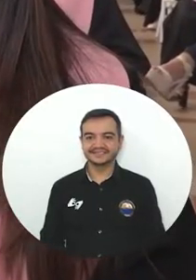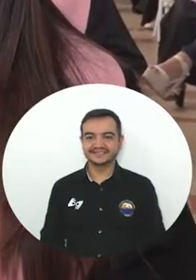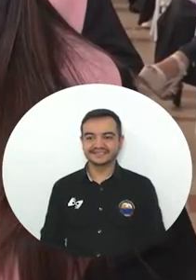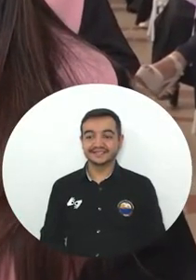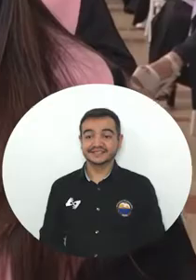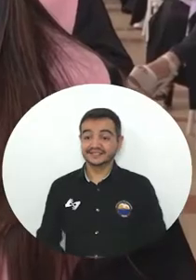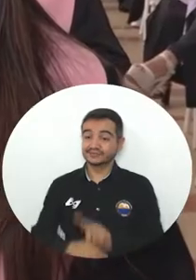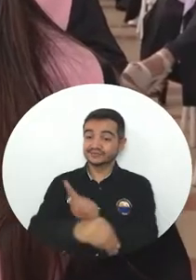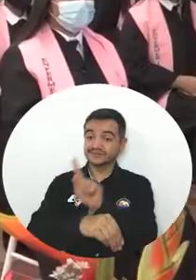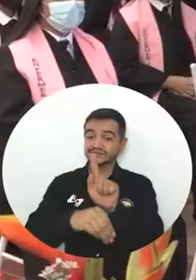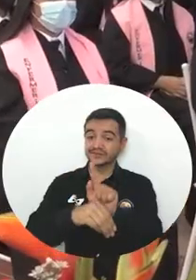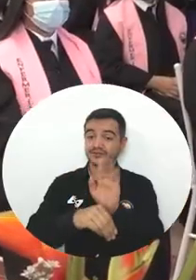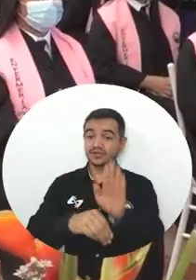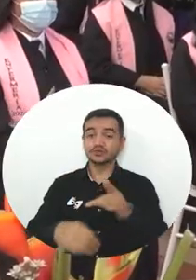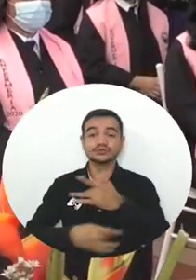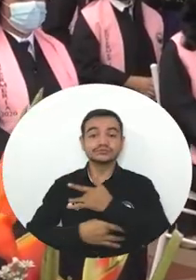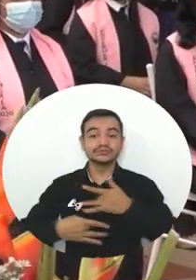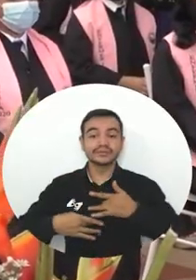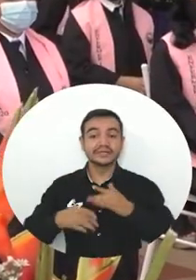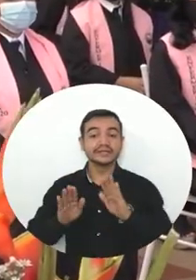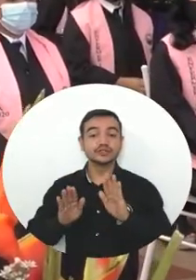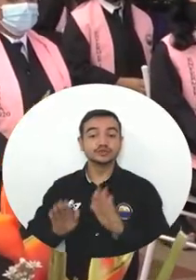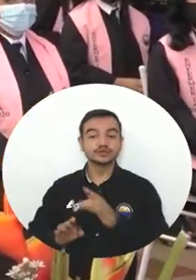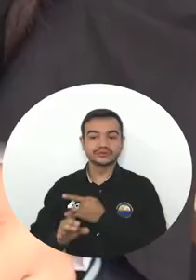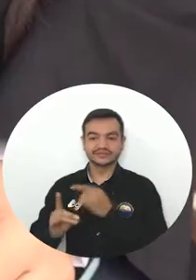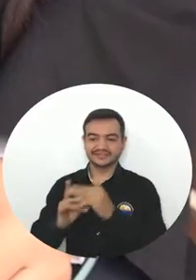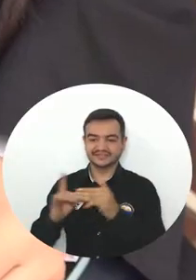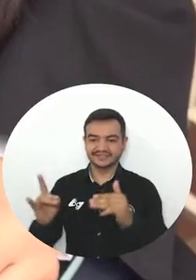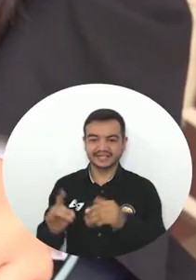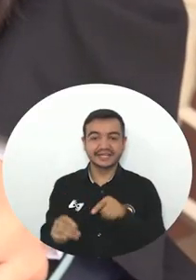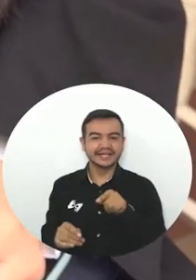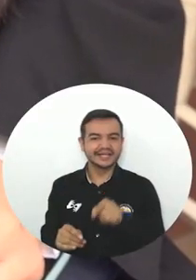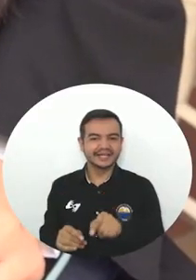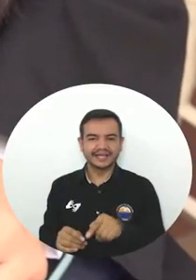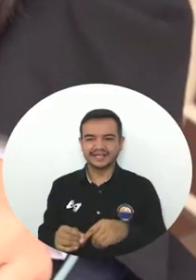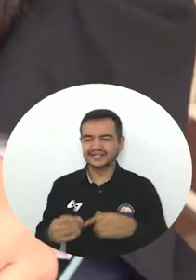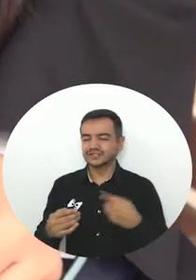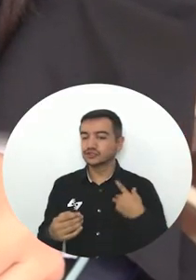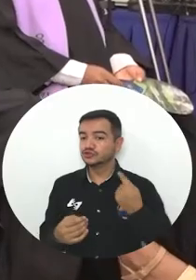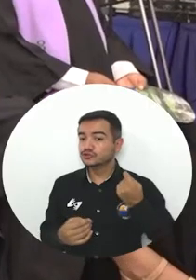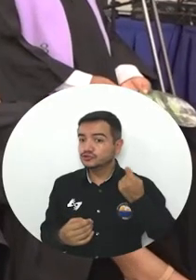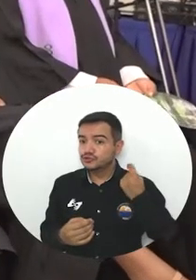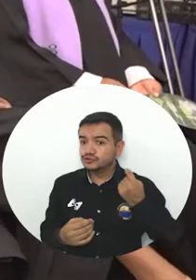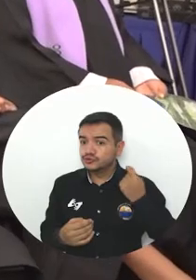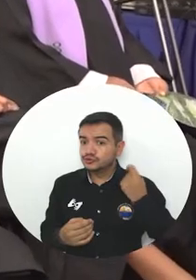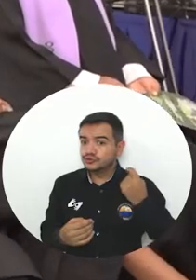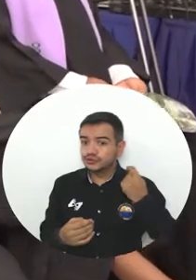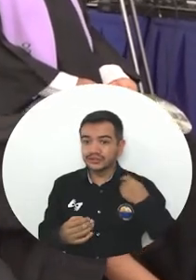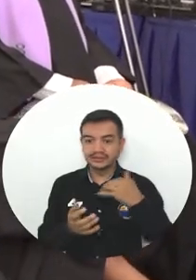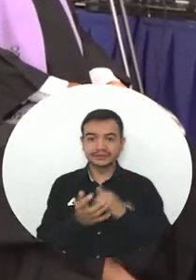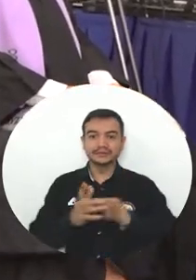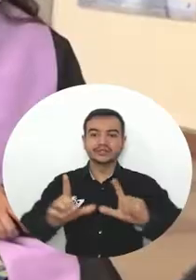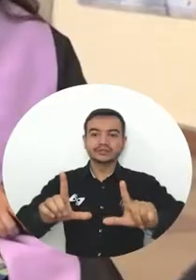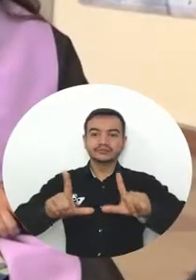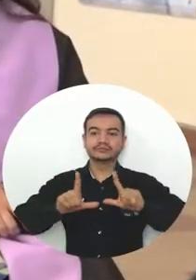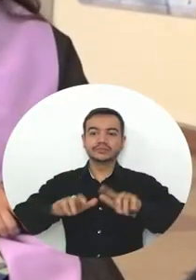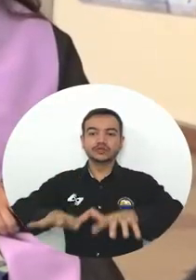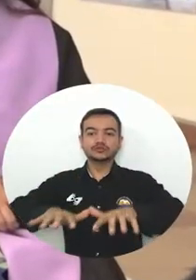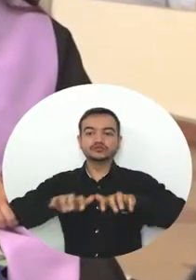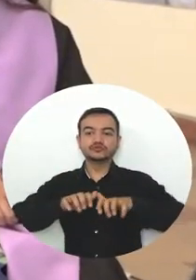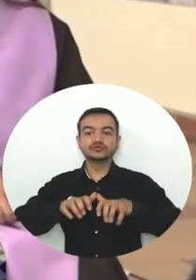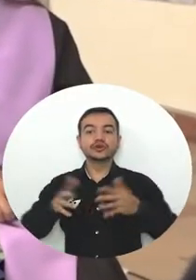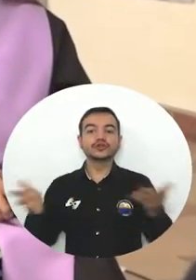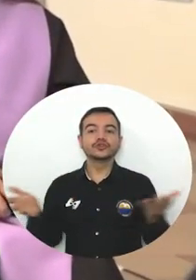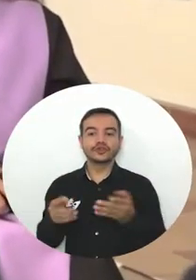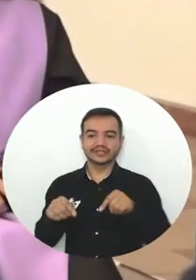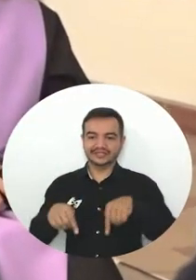La Facultad de Ciencias de la Salud de la Universidad del Magdalena protagonizó la más reciente jornada de graduación que se desarrolló en